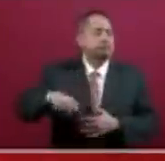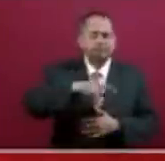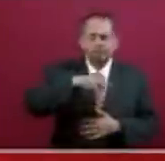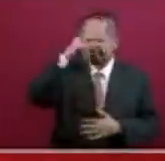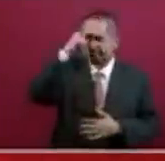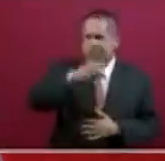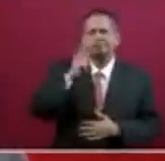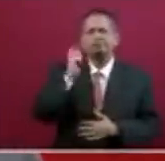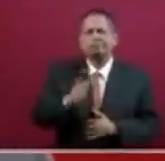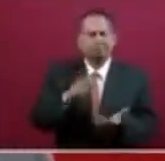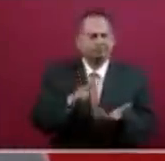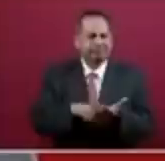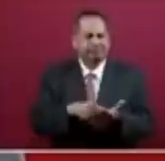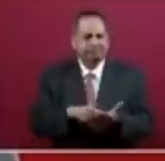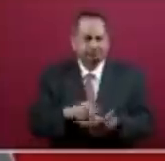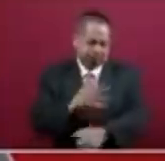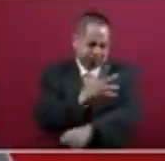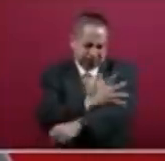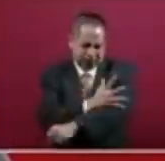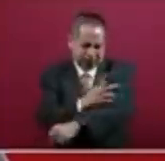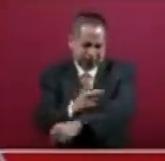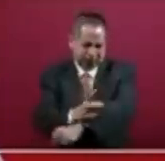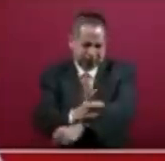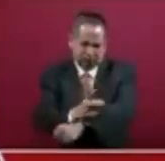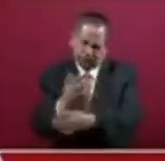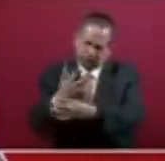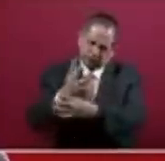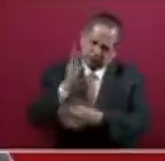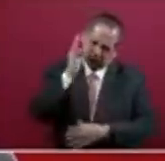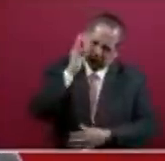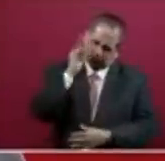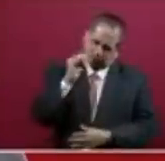México es la honestidad de su pueblo.